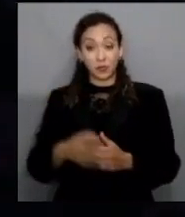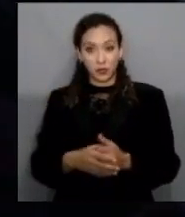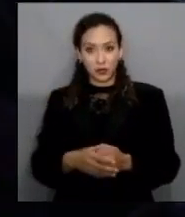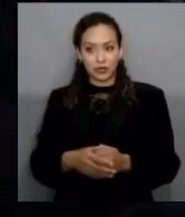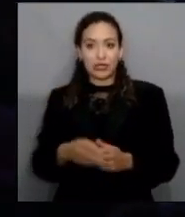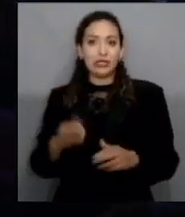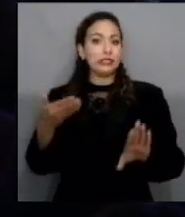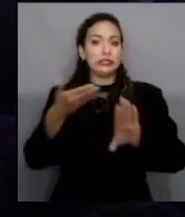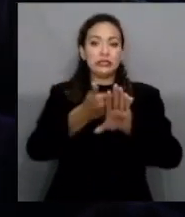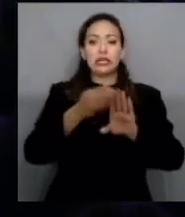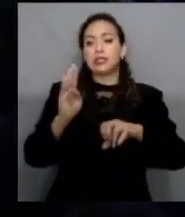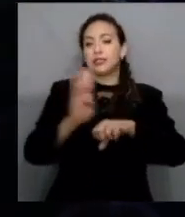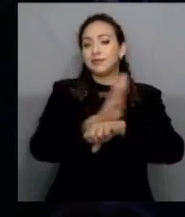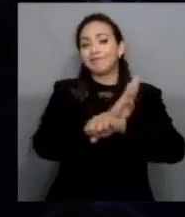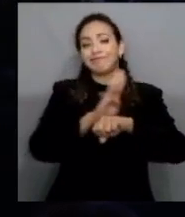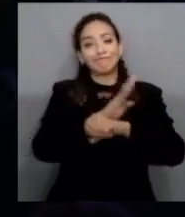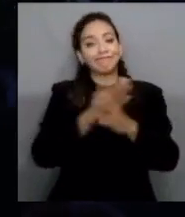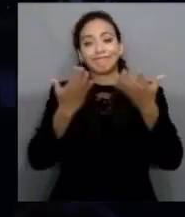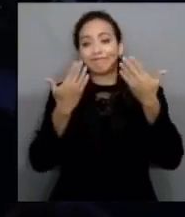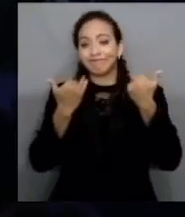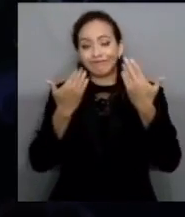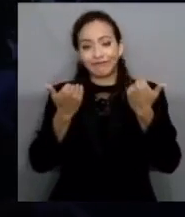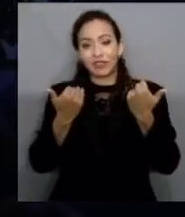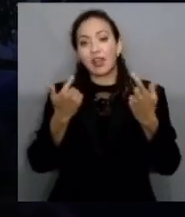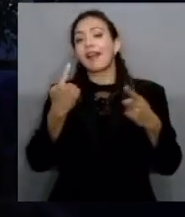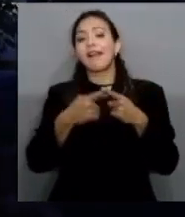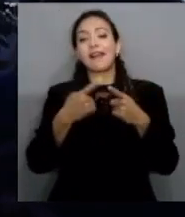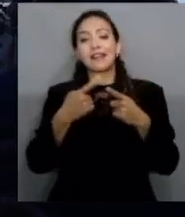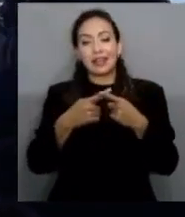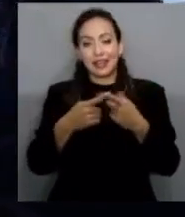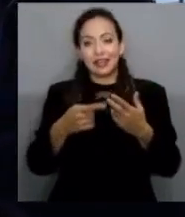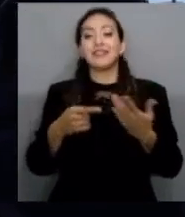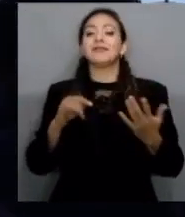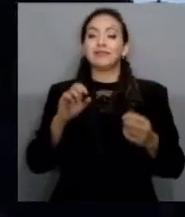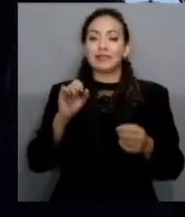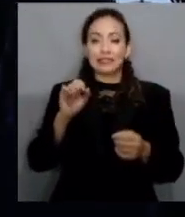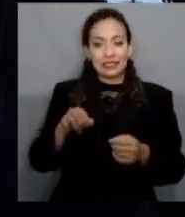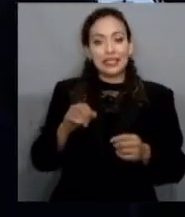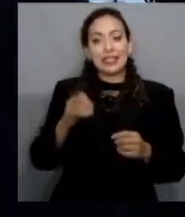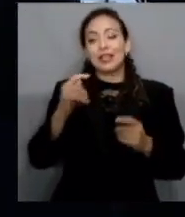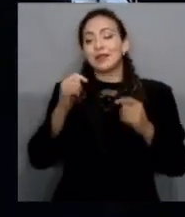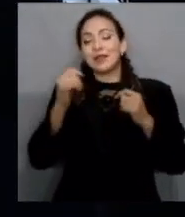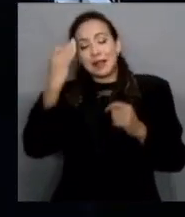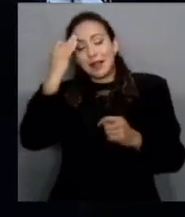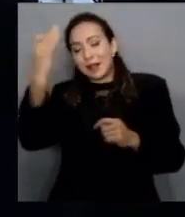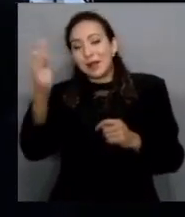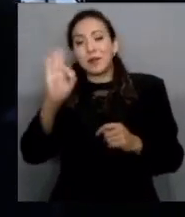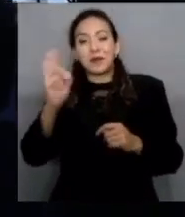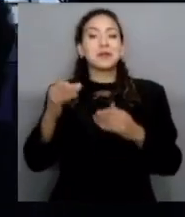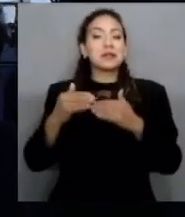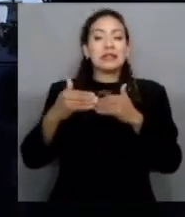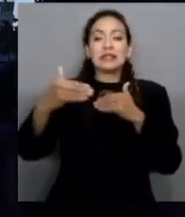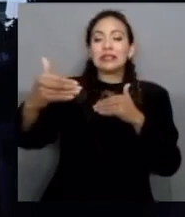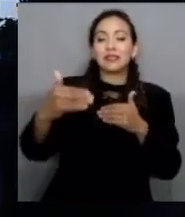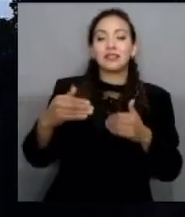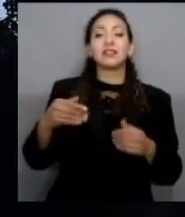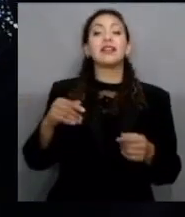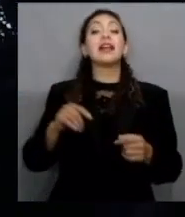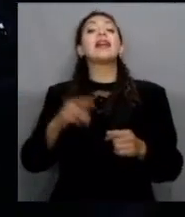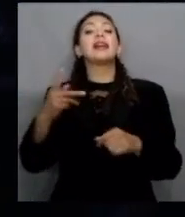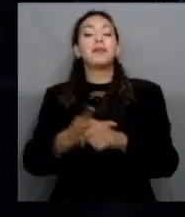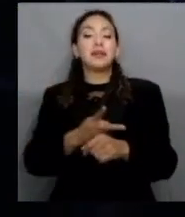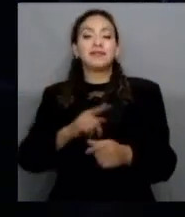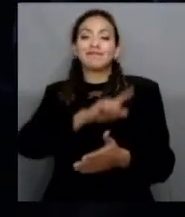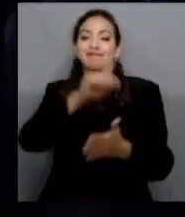impactará sin lugar a dudas, tarde o temprano, en una impartición de